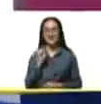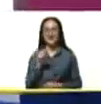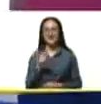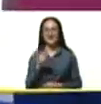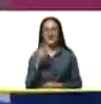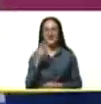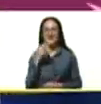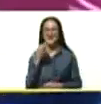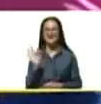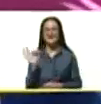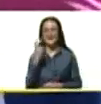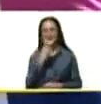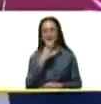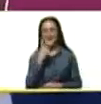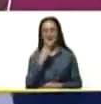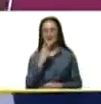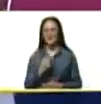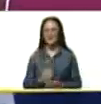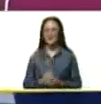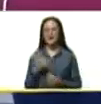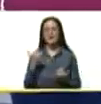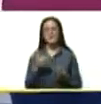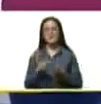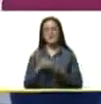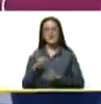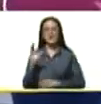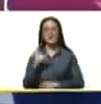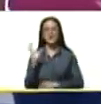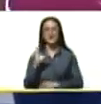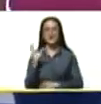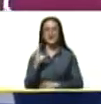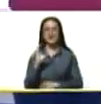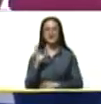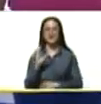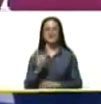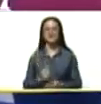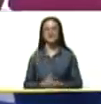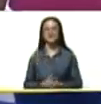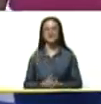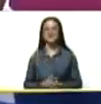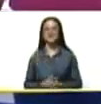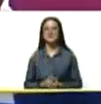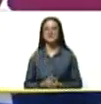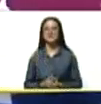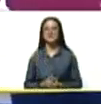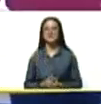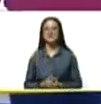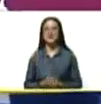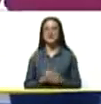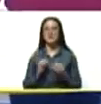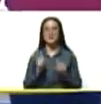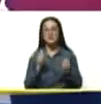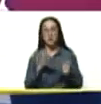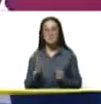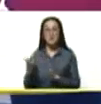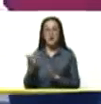le mete al francés. Bueno, estamos en el Metro de Caracas porque hoy arranca un plan